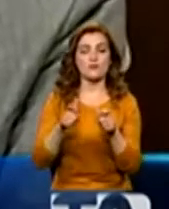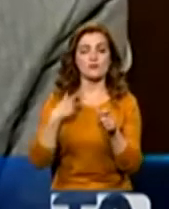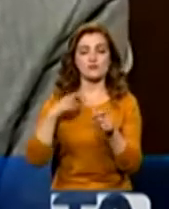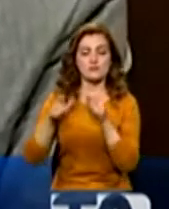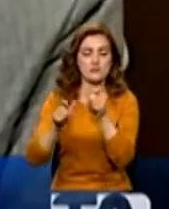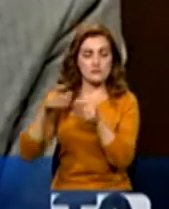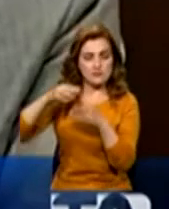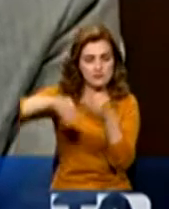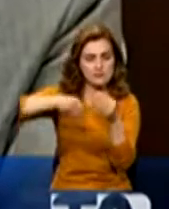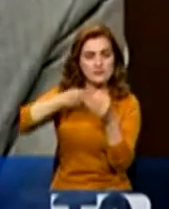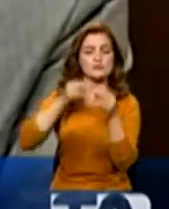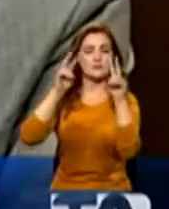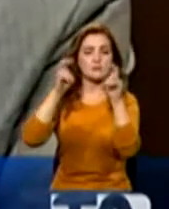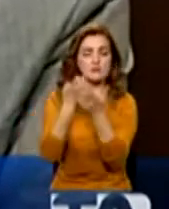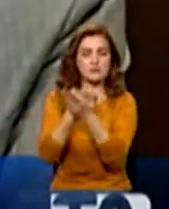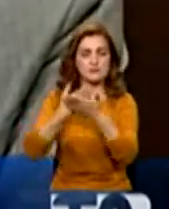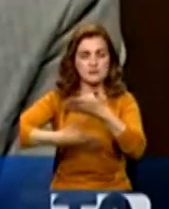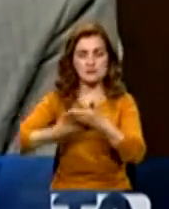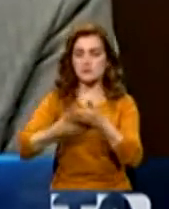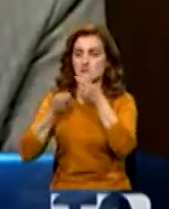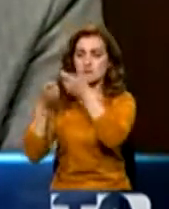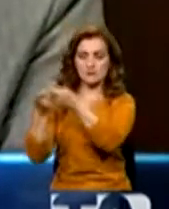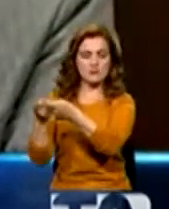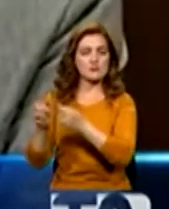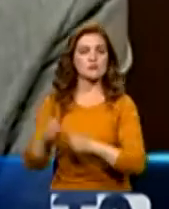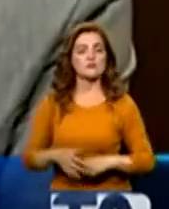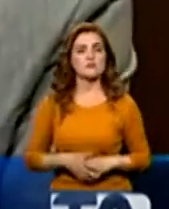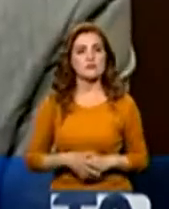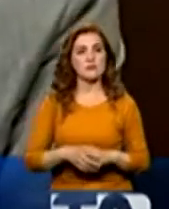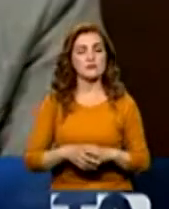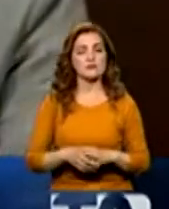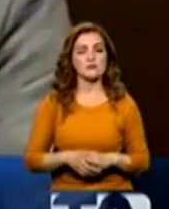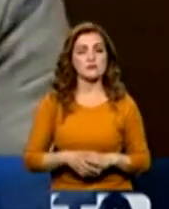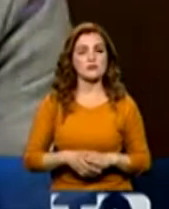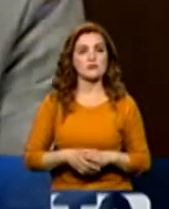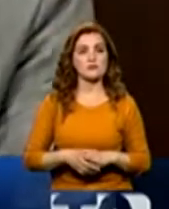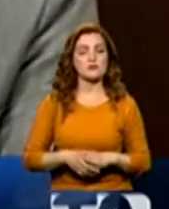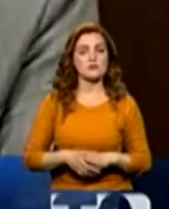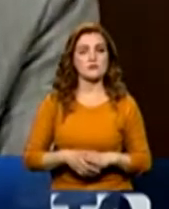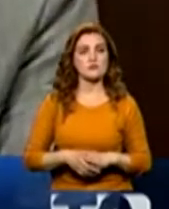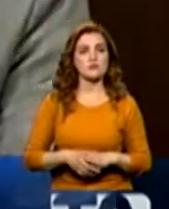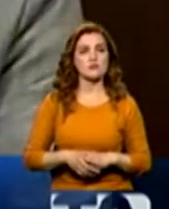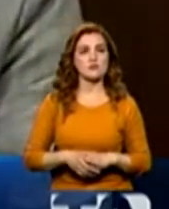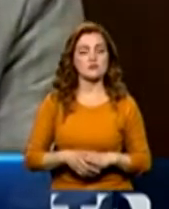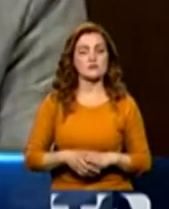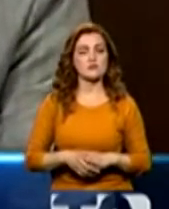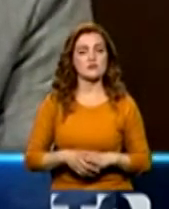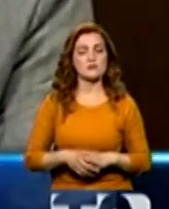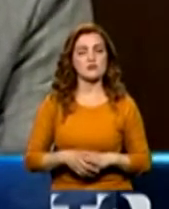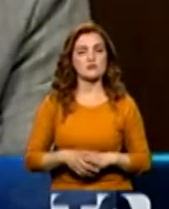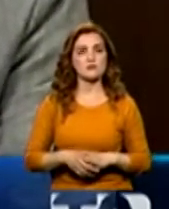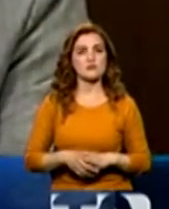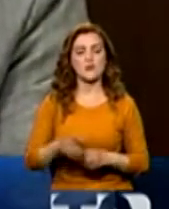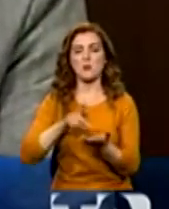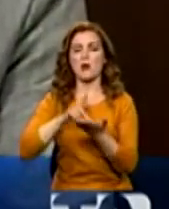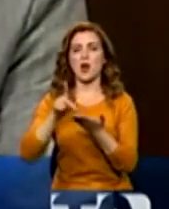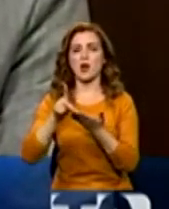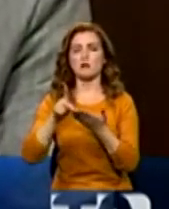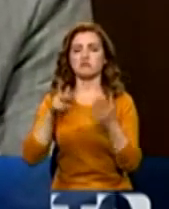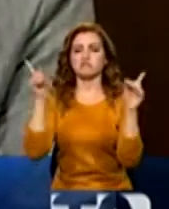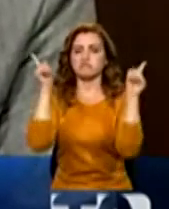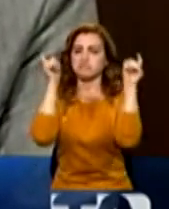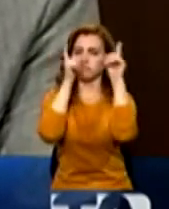una emisión del ecuador vamos a hacer una colocación en ese sentido las condiciones son condiciones complejas